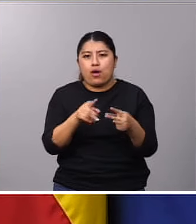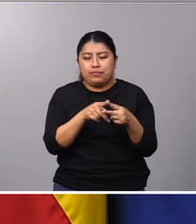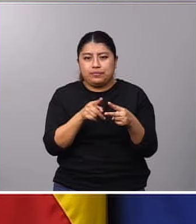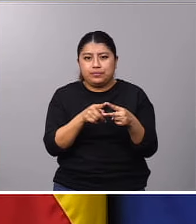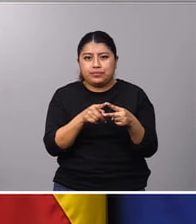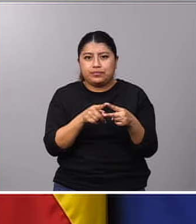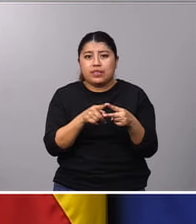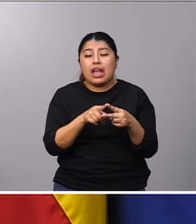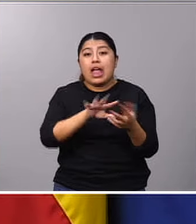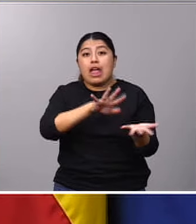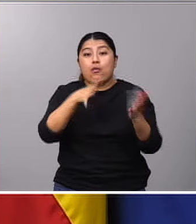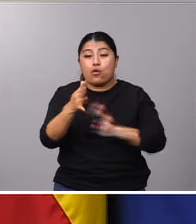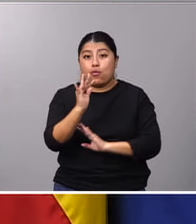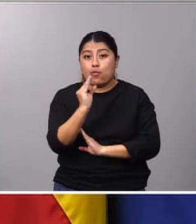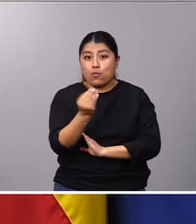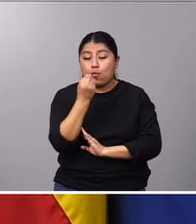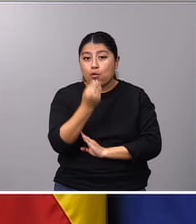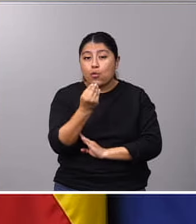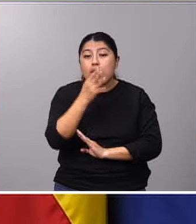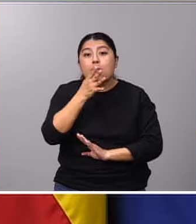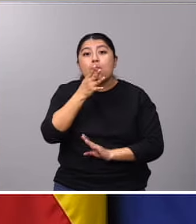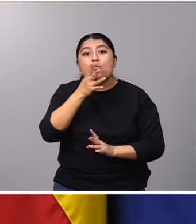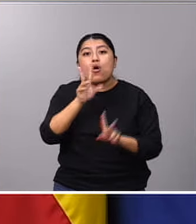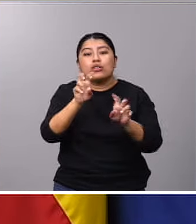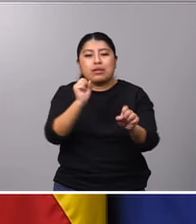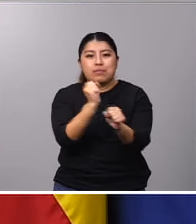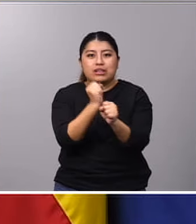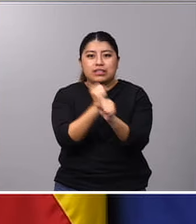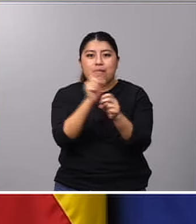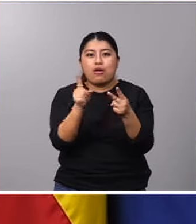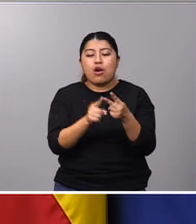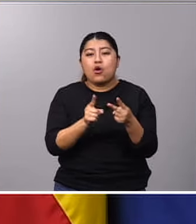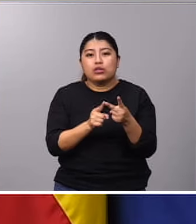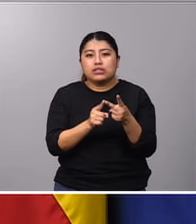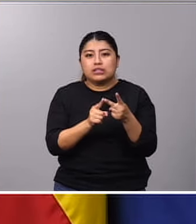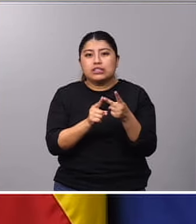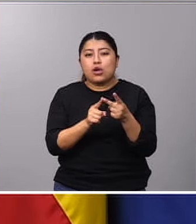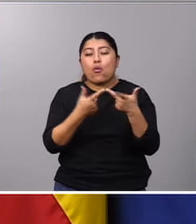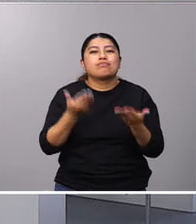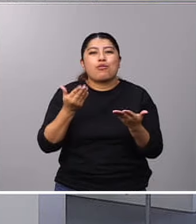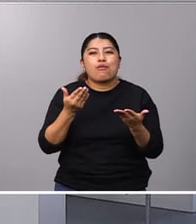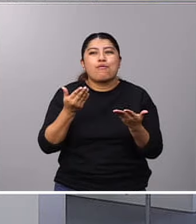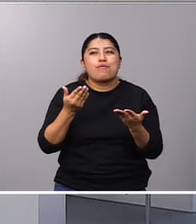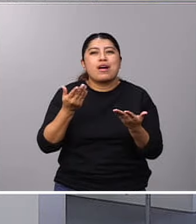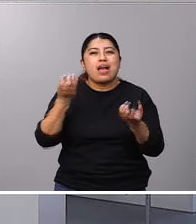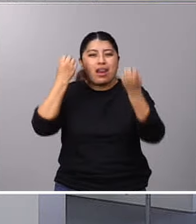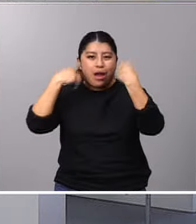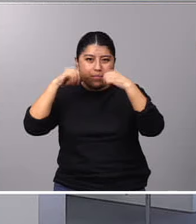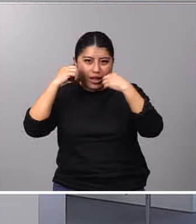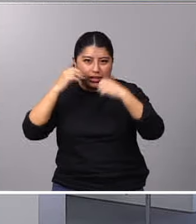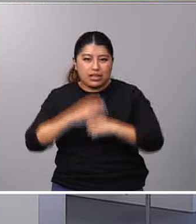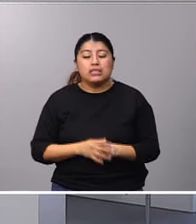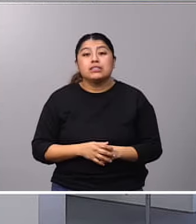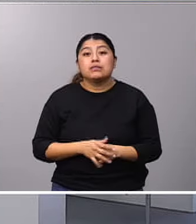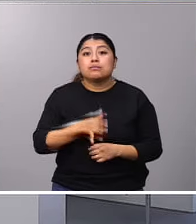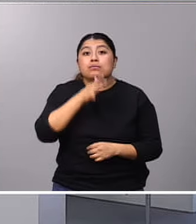supuesto la buena evolución del mercado de trabajo y también la robustez de nuestro sector exterior. Este comportamiento prudente